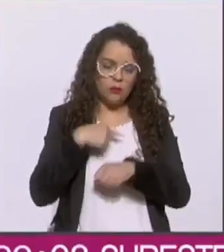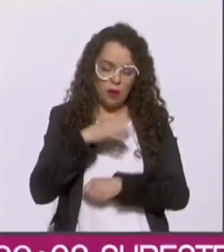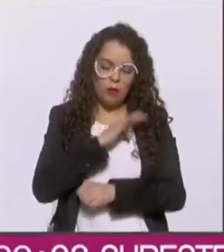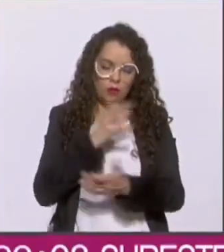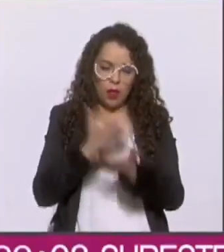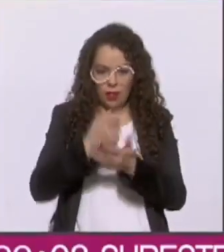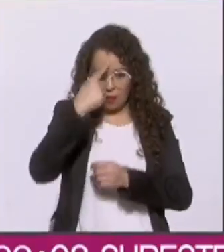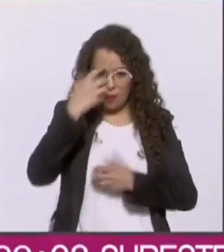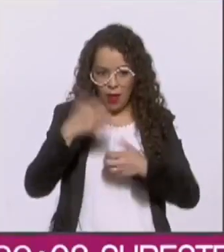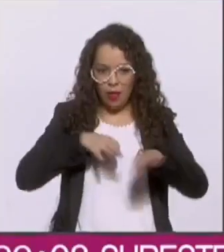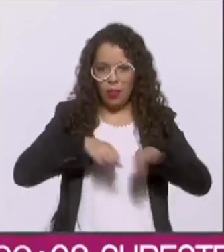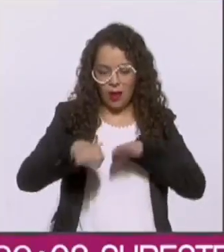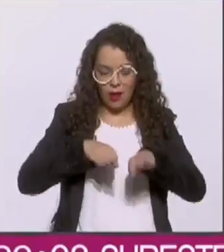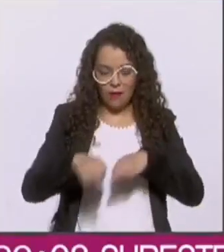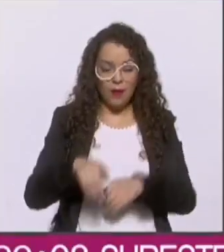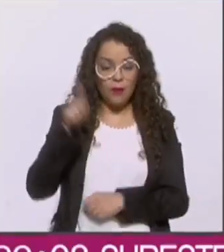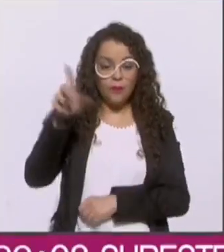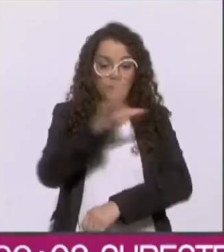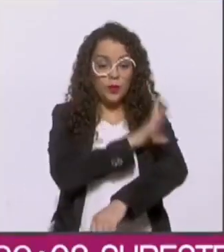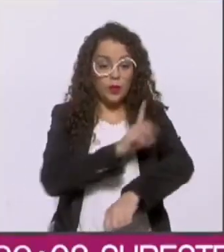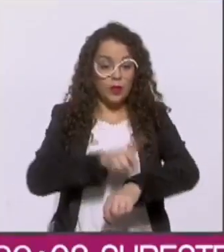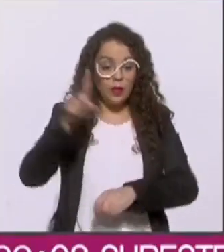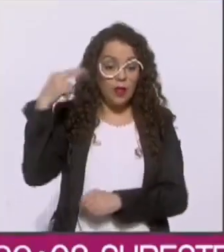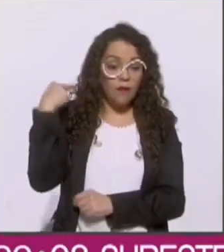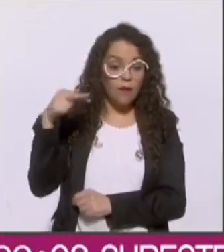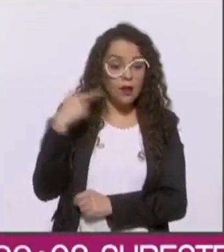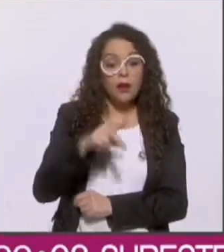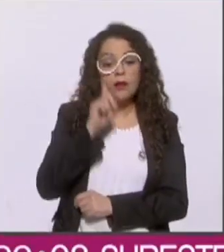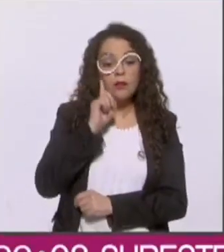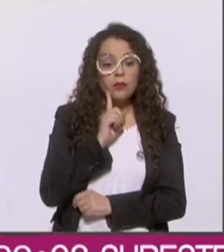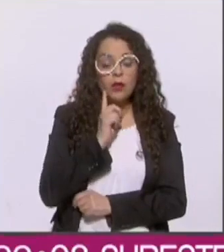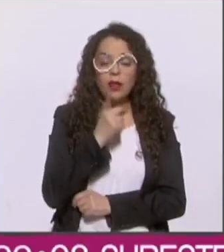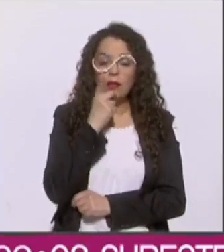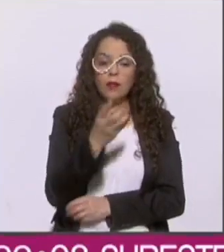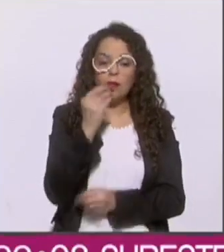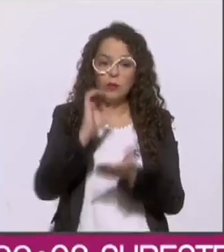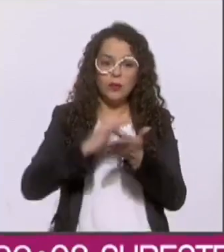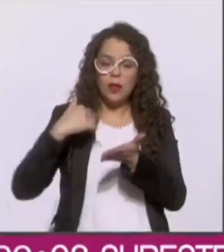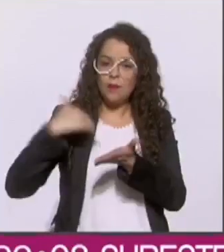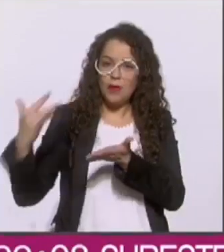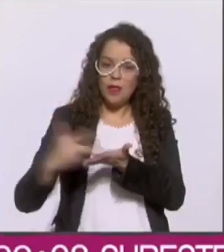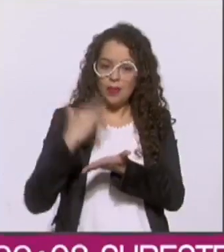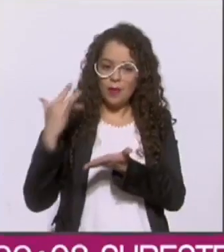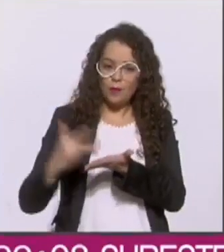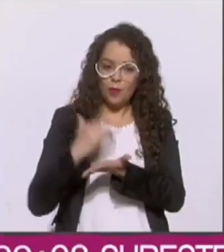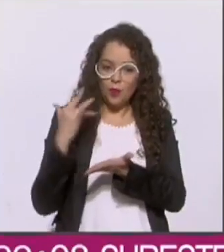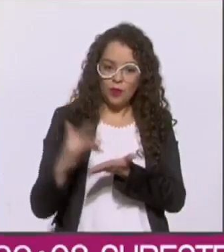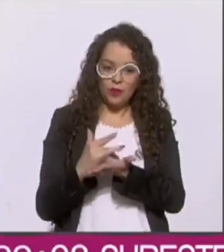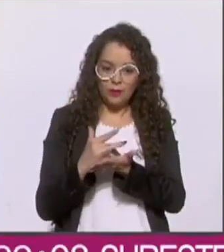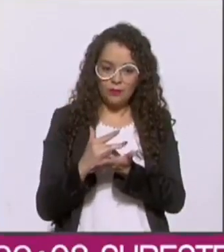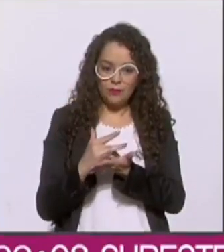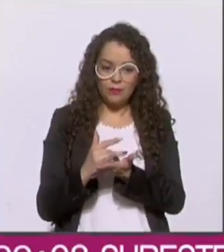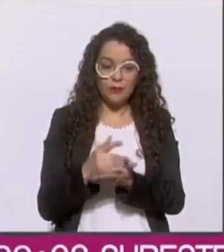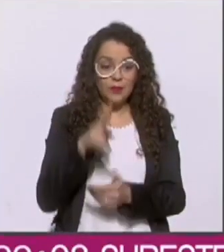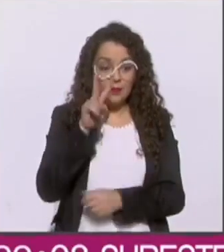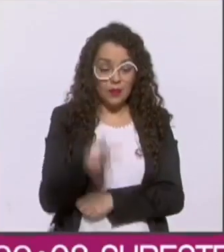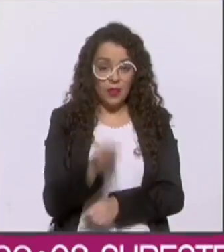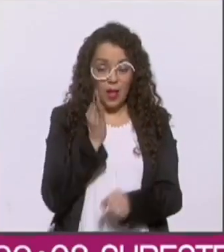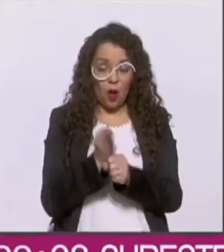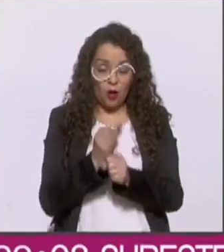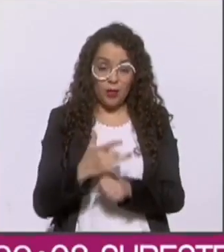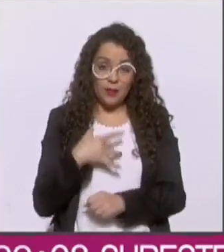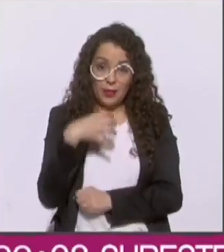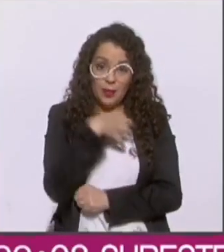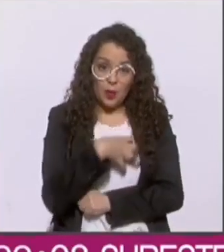Nale, senadora y coordinadora en Veracruz, agradeció el apoyo de sus paisanos. Es un motivo de fiesta, es un motivo